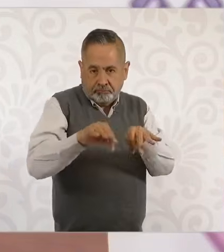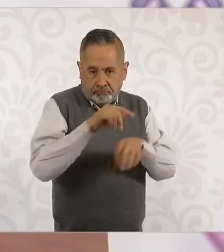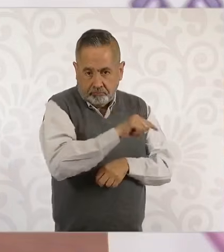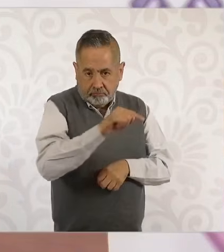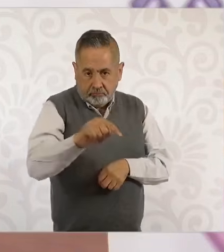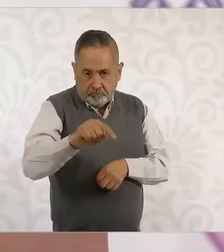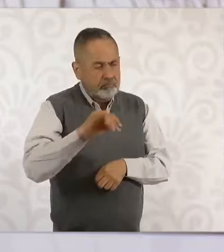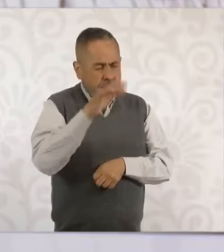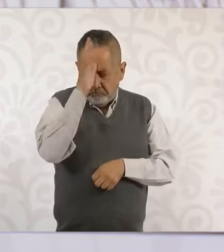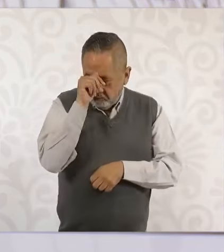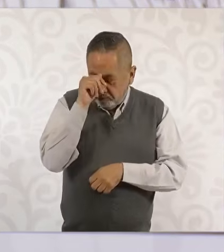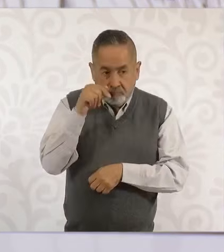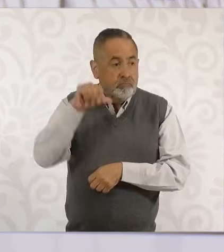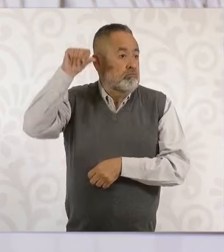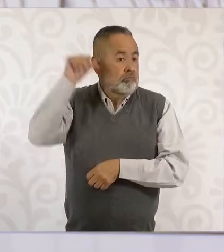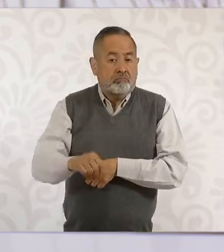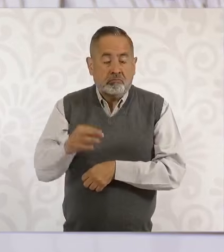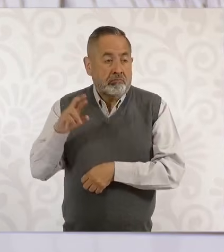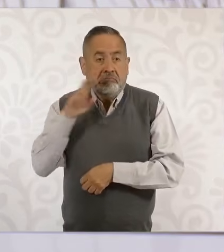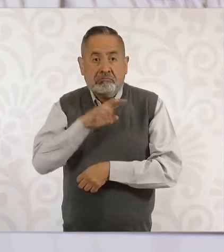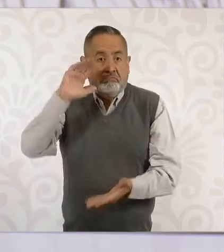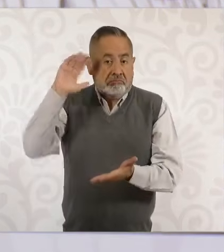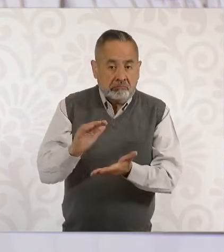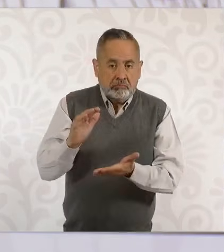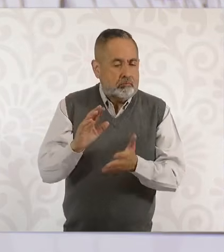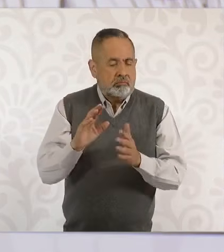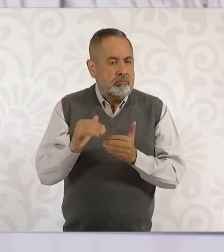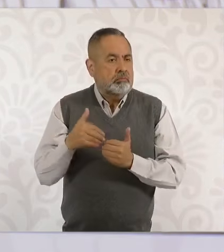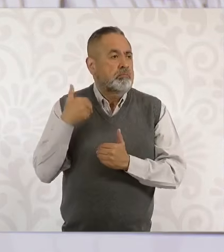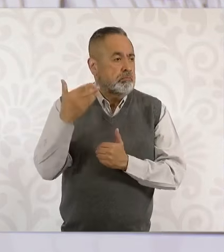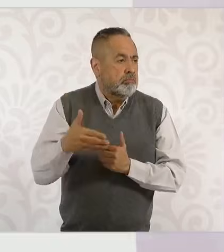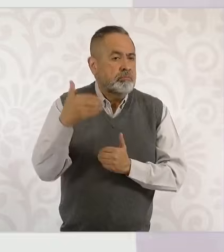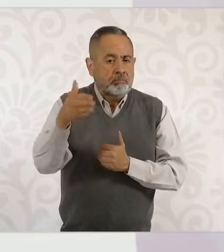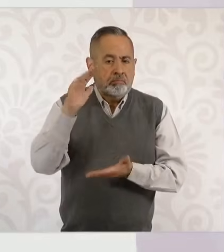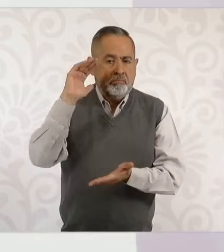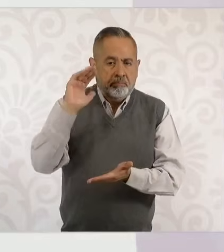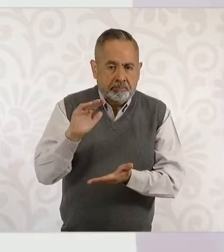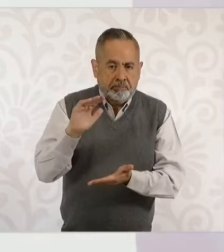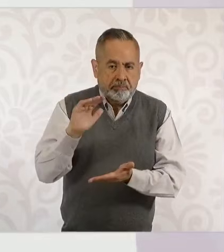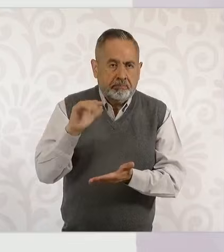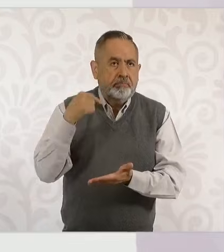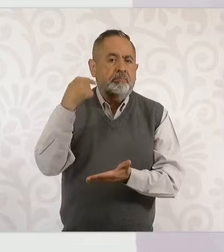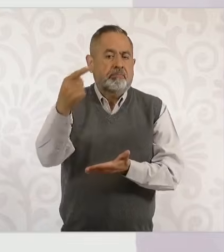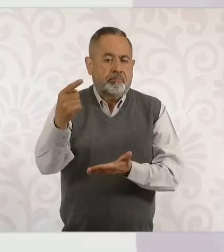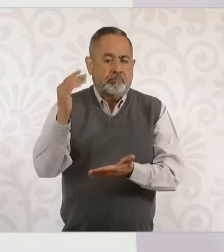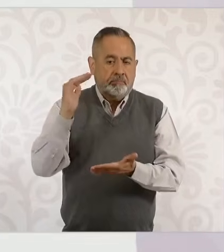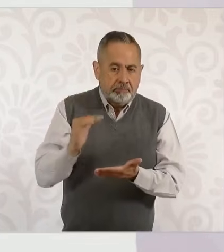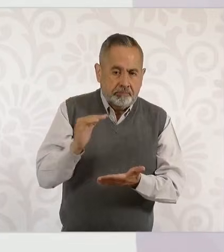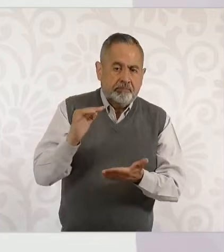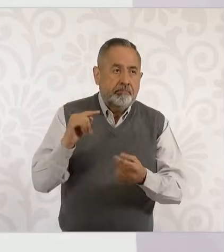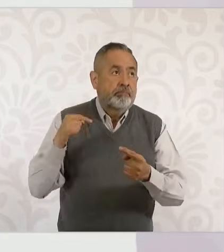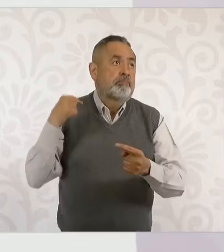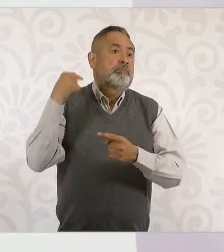tal manera que pues, pueden irse adecuando poco a poco a este nuevo esquema en donde las y los